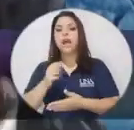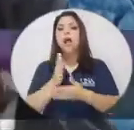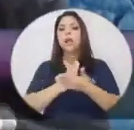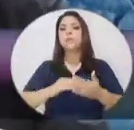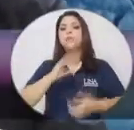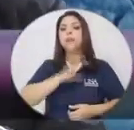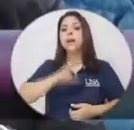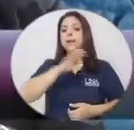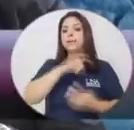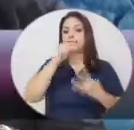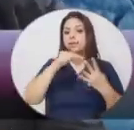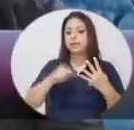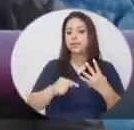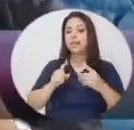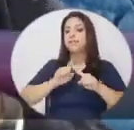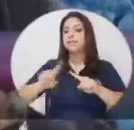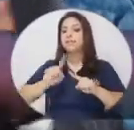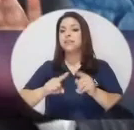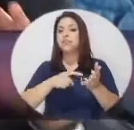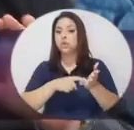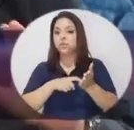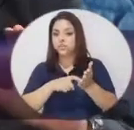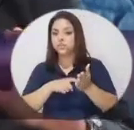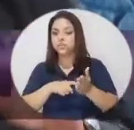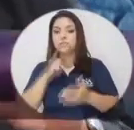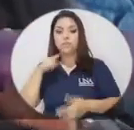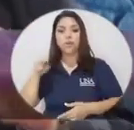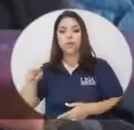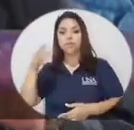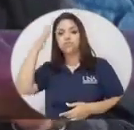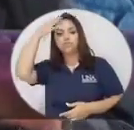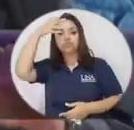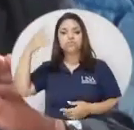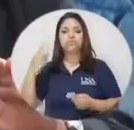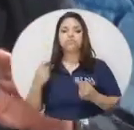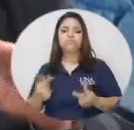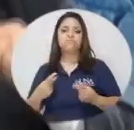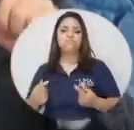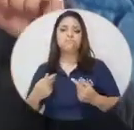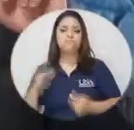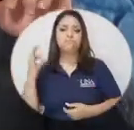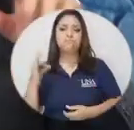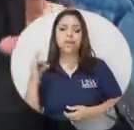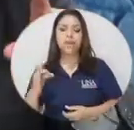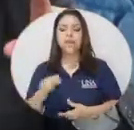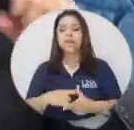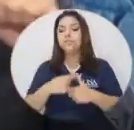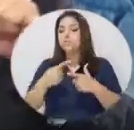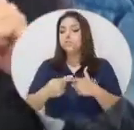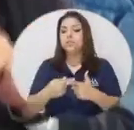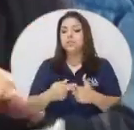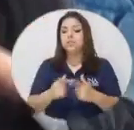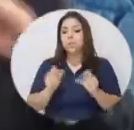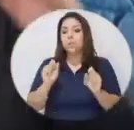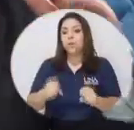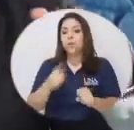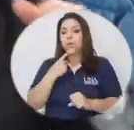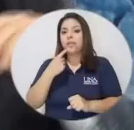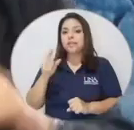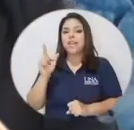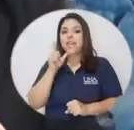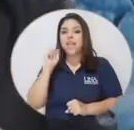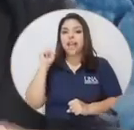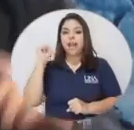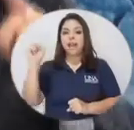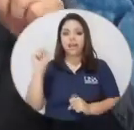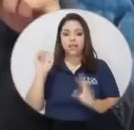ciertas condiciones. Así es. Entonces, eso lo juega él muy bien. Entonces, no podría decir que está ganando el candidato de